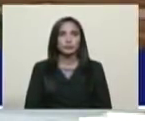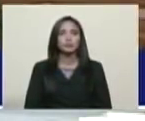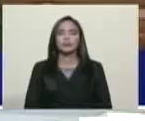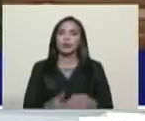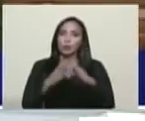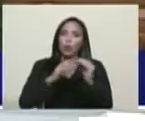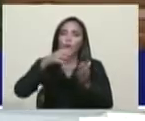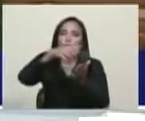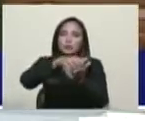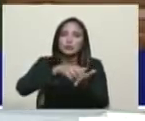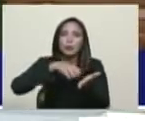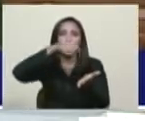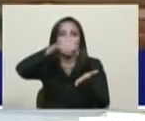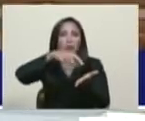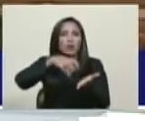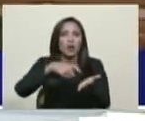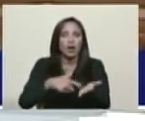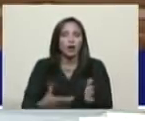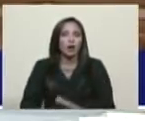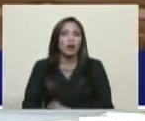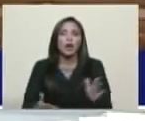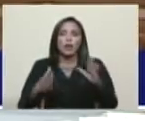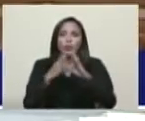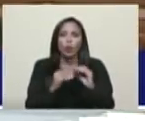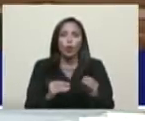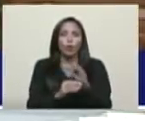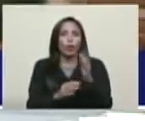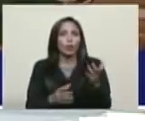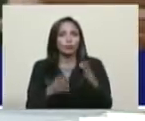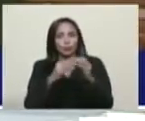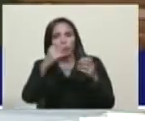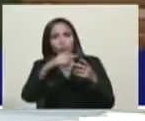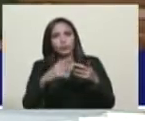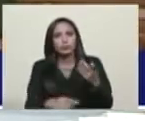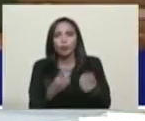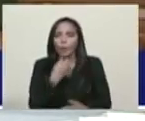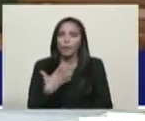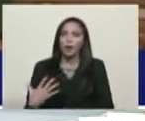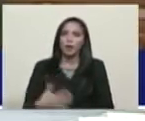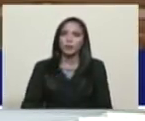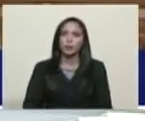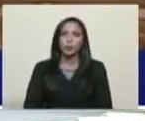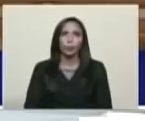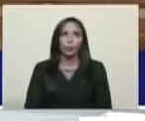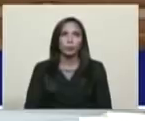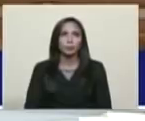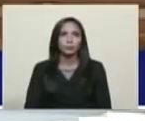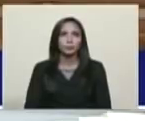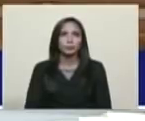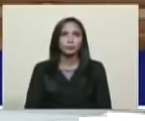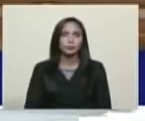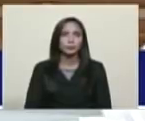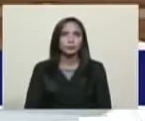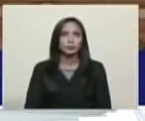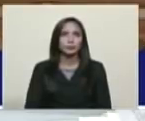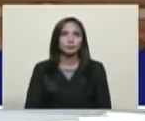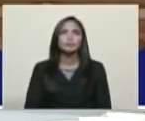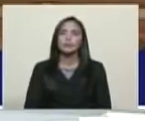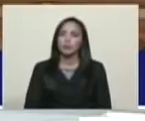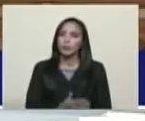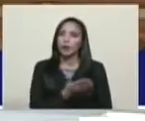sembradíos, diversos cultivos. Una cosa hermosa, ¿vale? Es el conuco venezolano, el concepto,